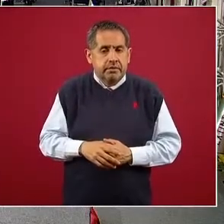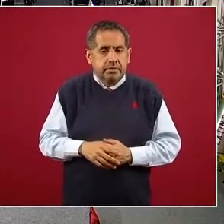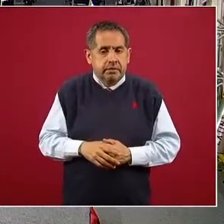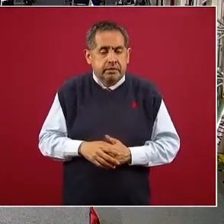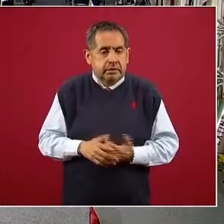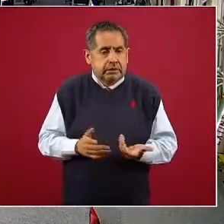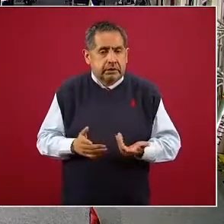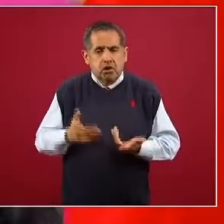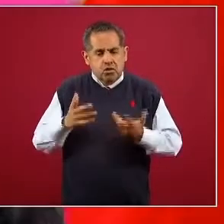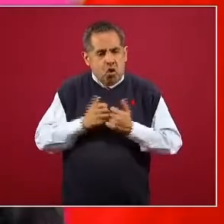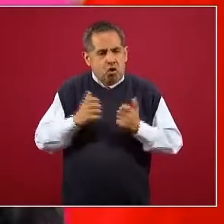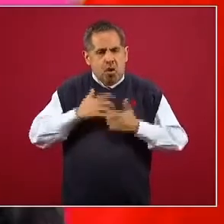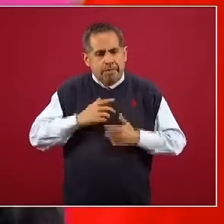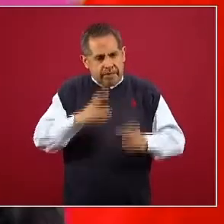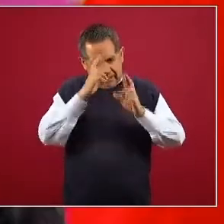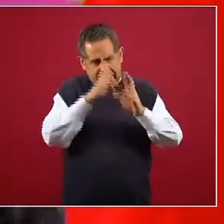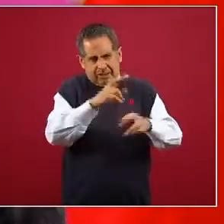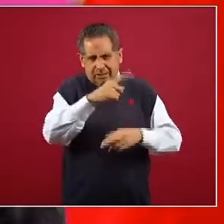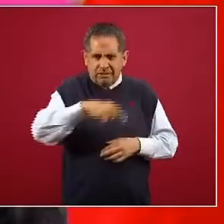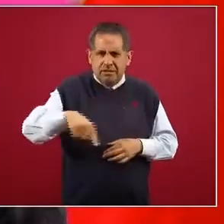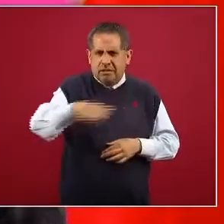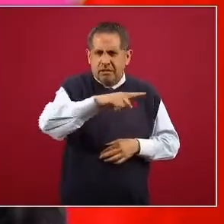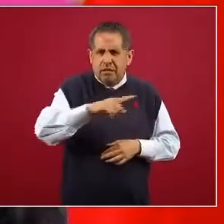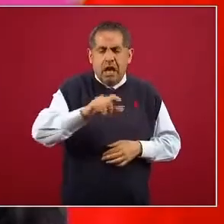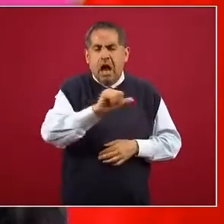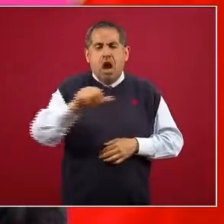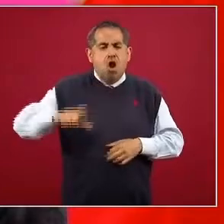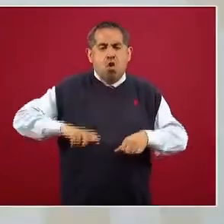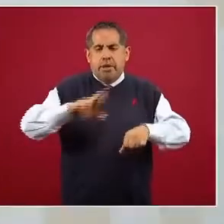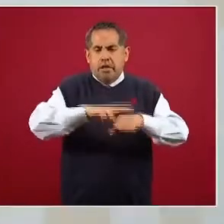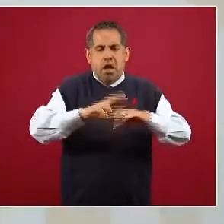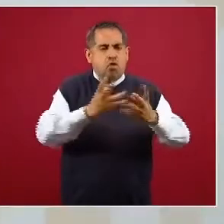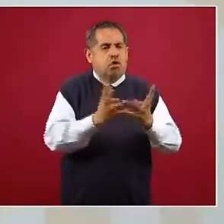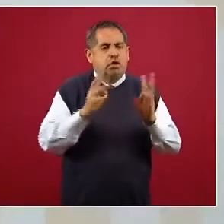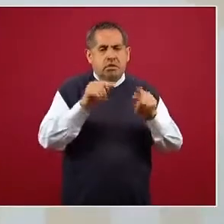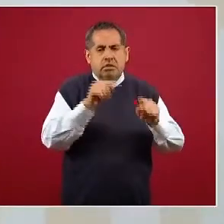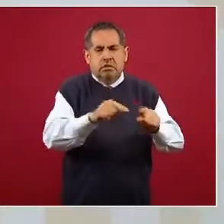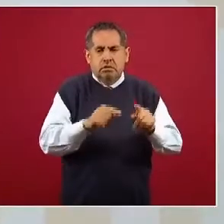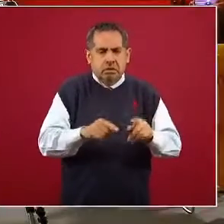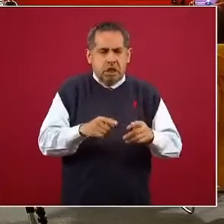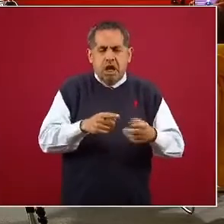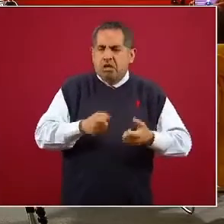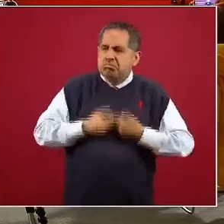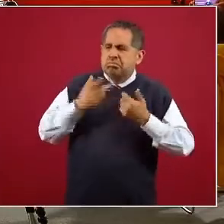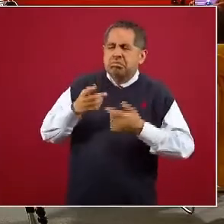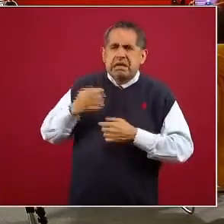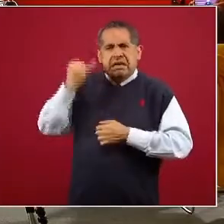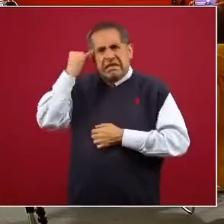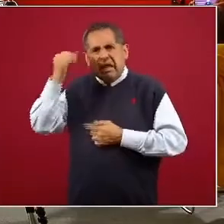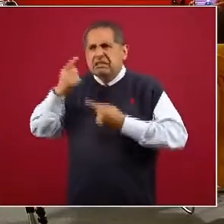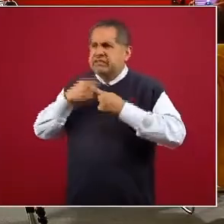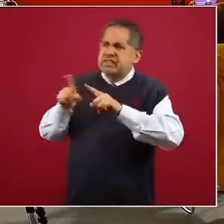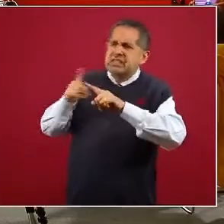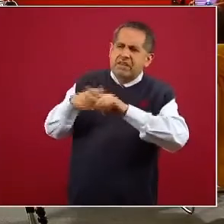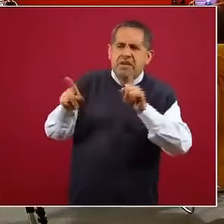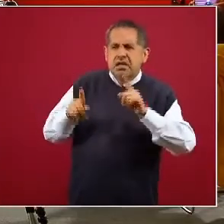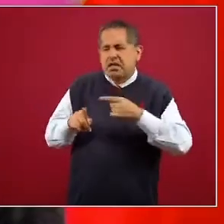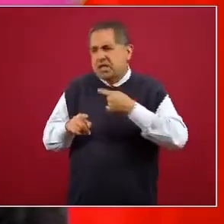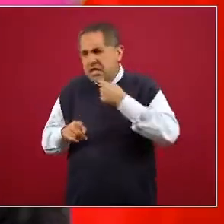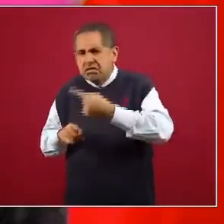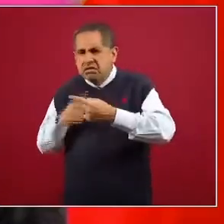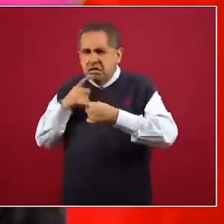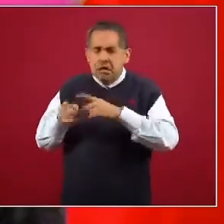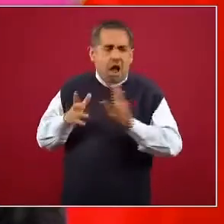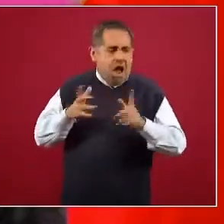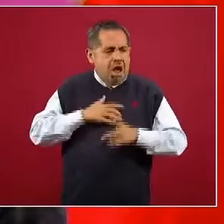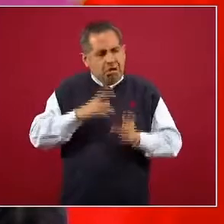Y expreso mi respeto a los gobernadores que expresaron distintas posturas.